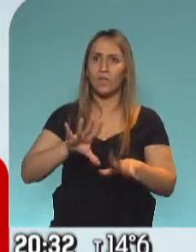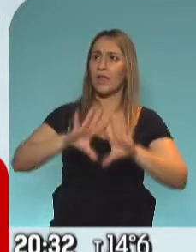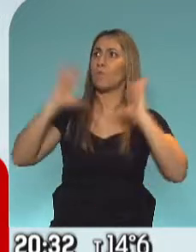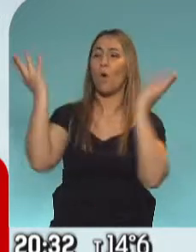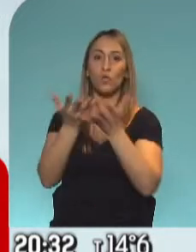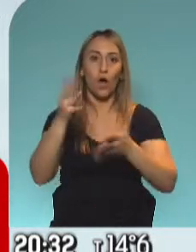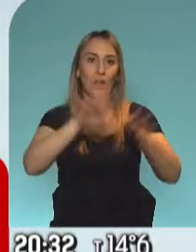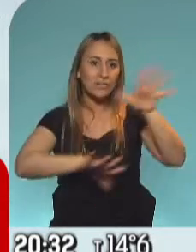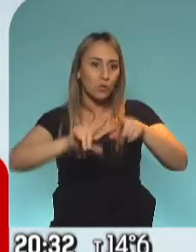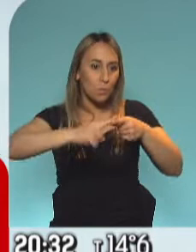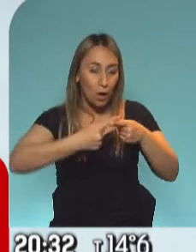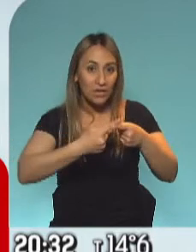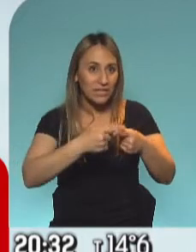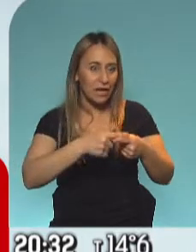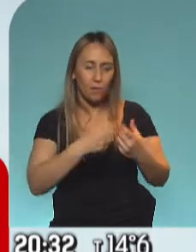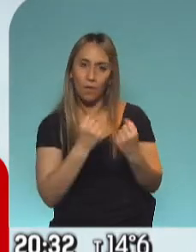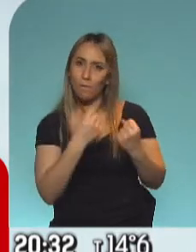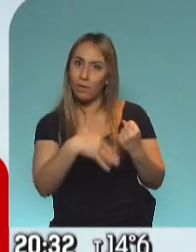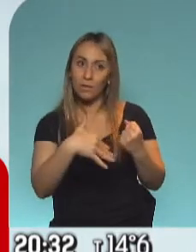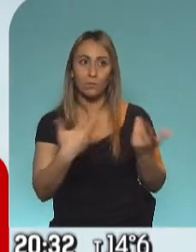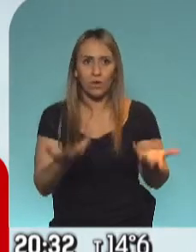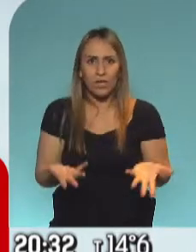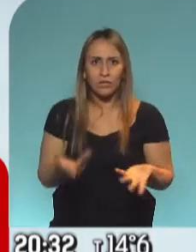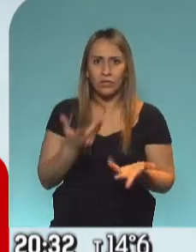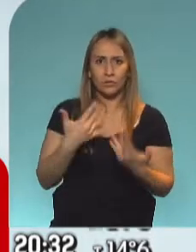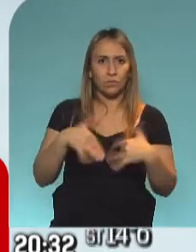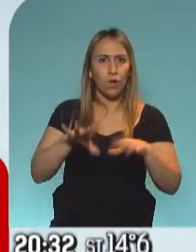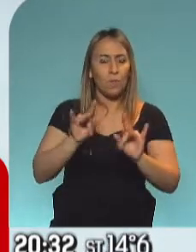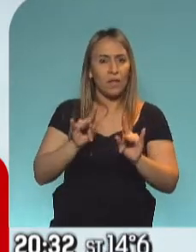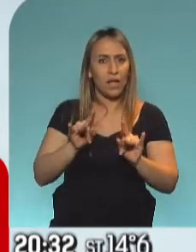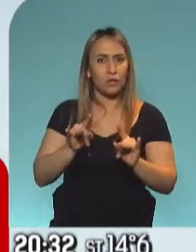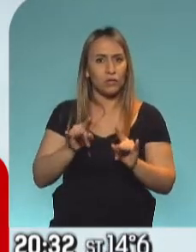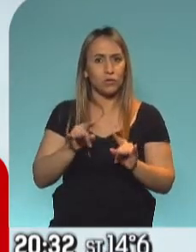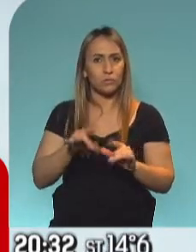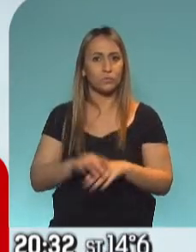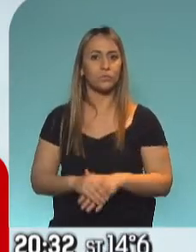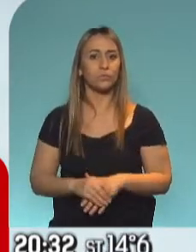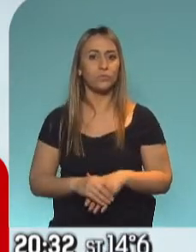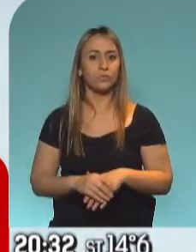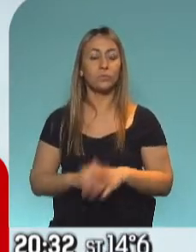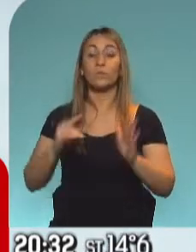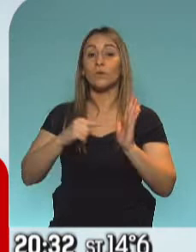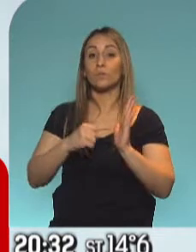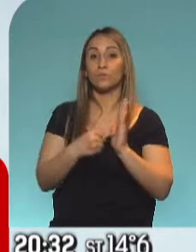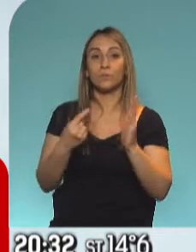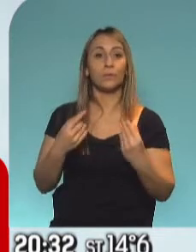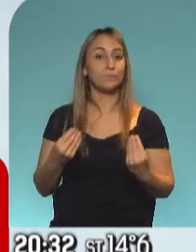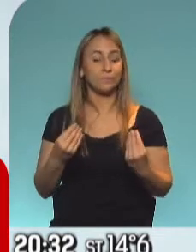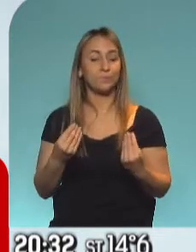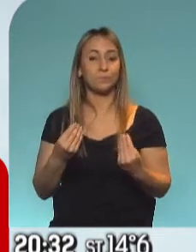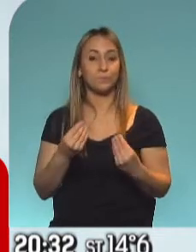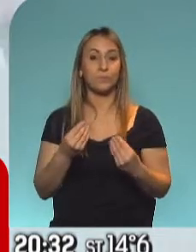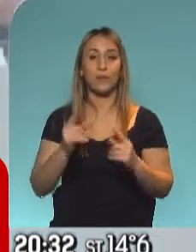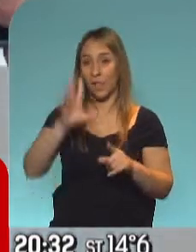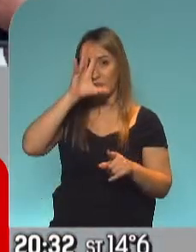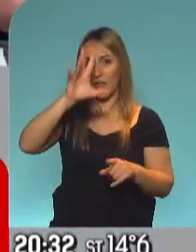realmente estar ante este escenario complica y mucho el escenario. Ahora, ¿qué es lo que puede pasar también? Digamos, ¿cuáles son los